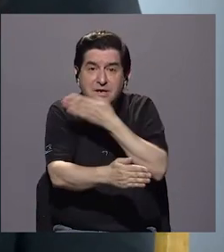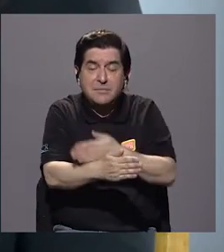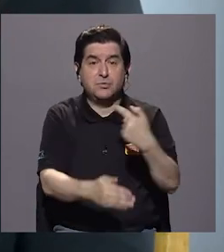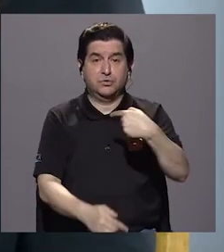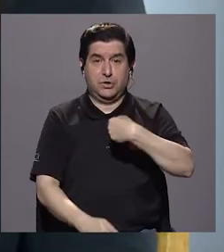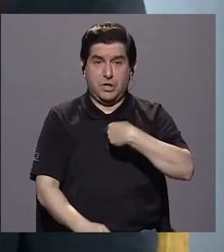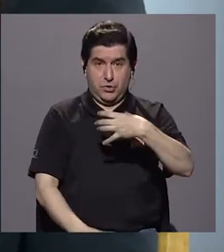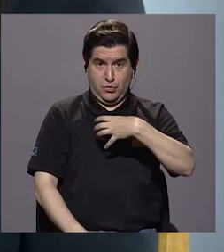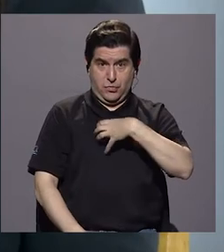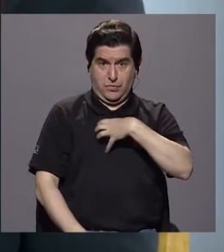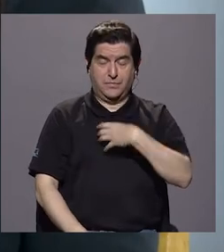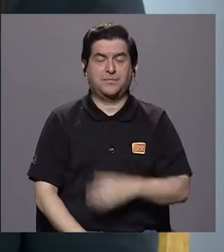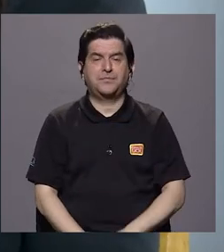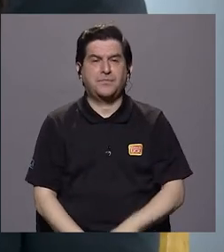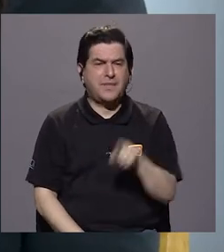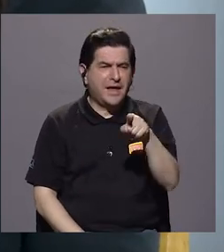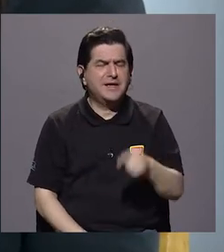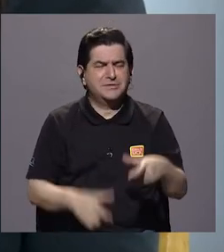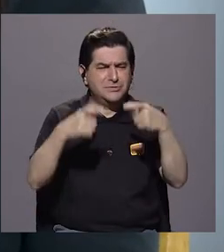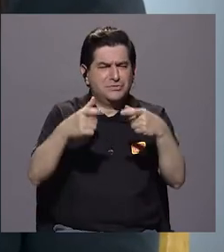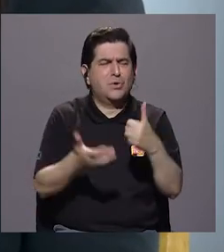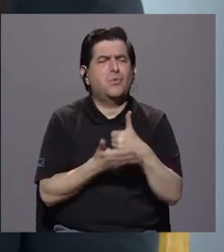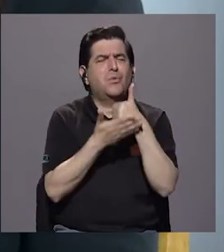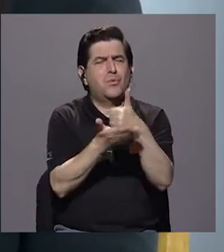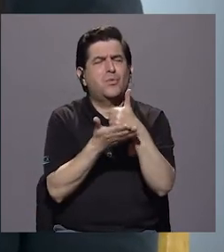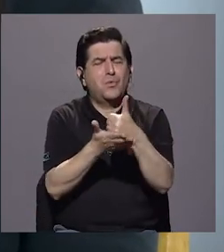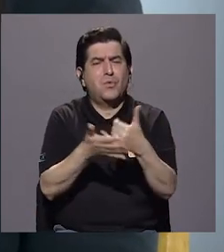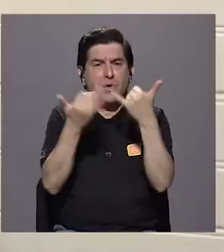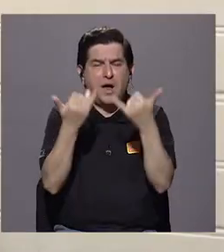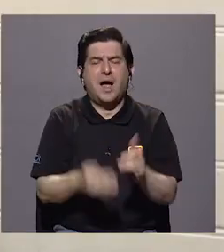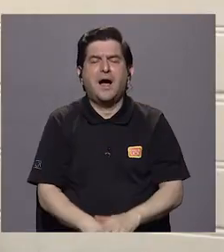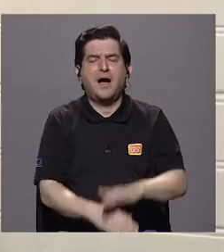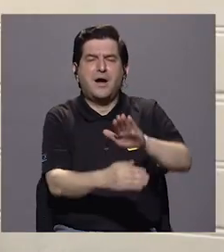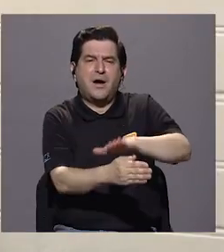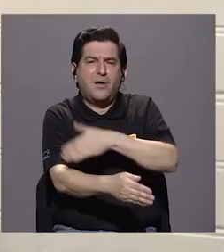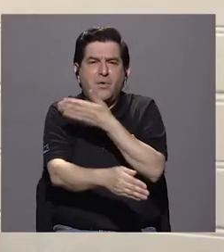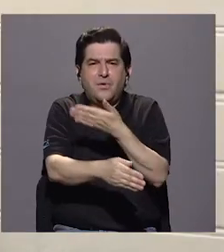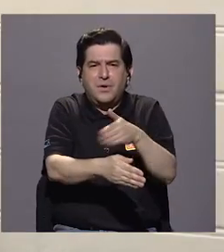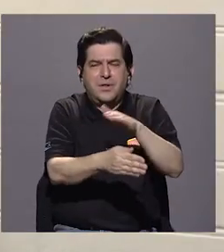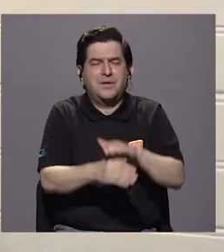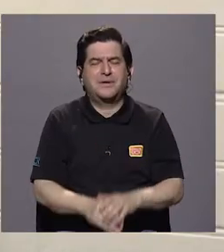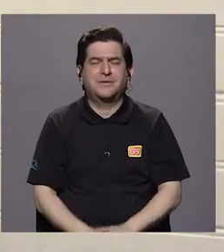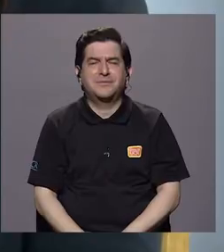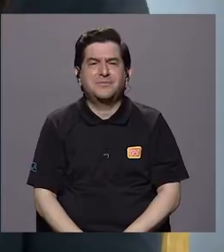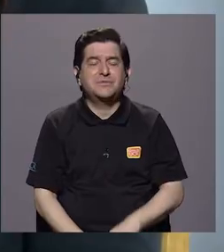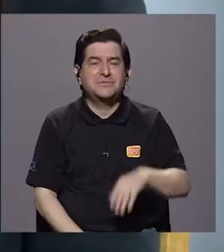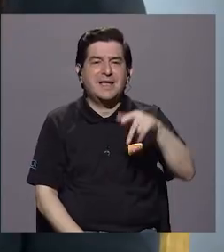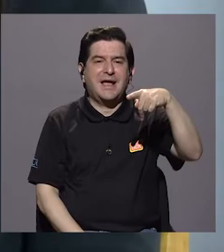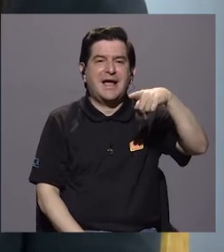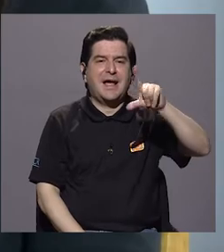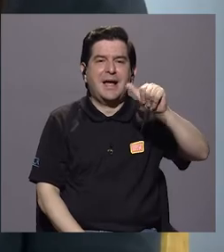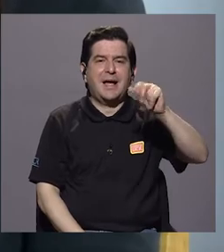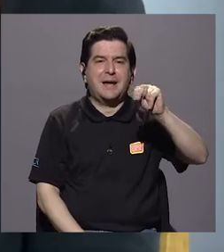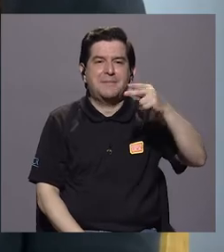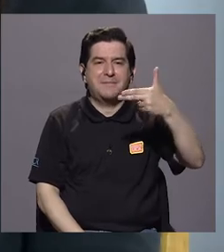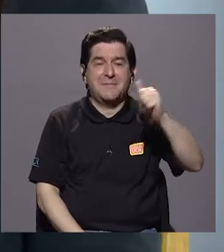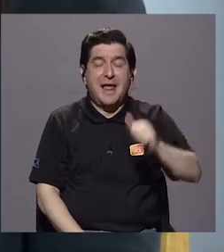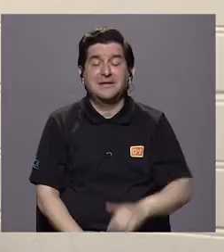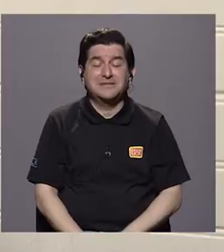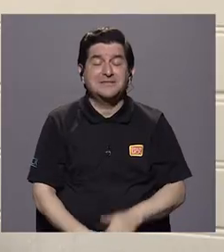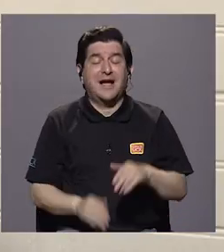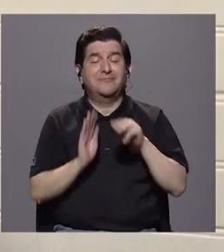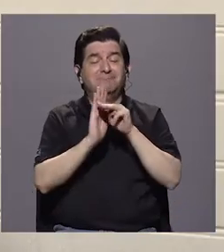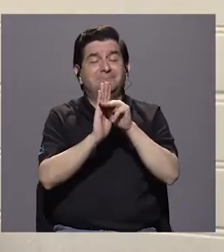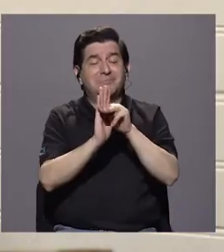este disco me ha ayudado muchísimo porque ahora está de moda la música plancha. Entonces, con este disco conquisté ese